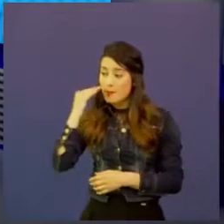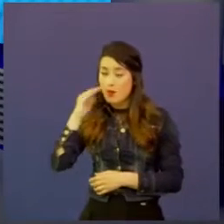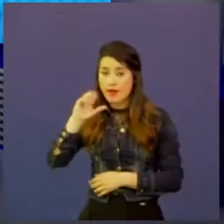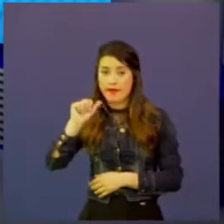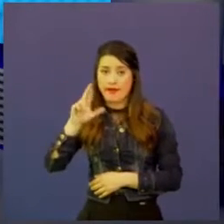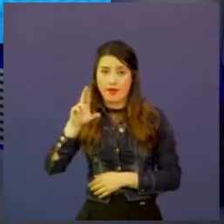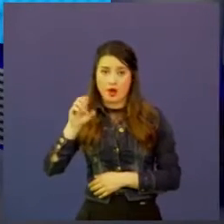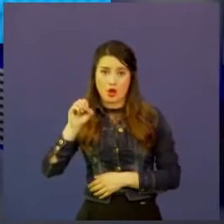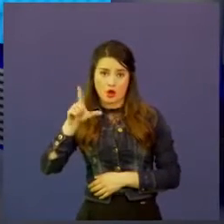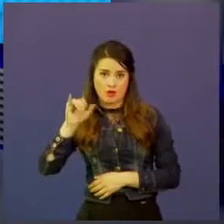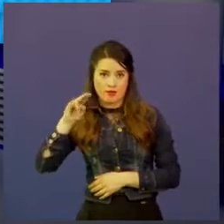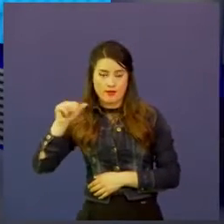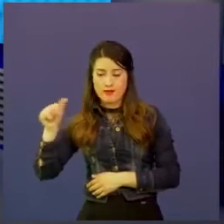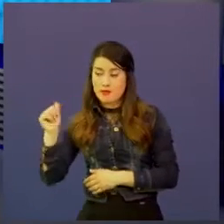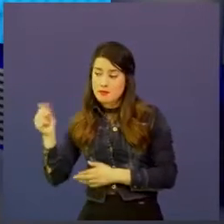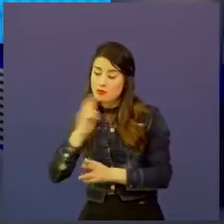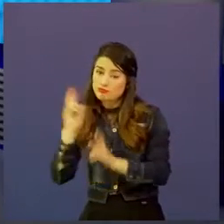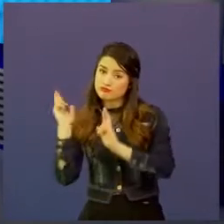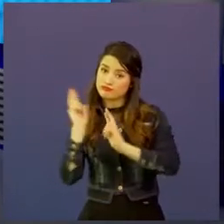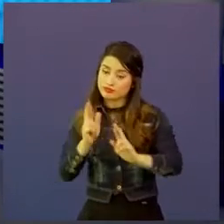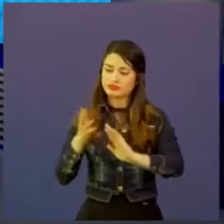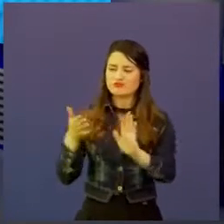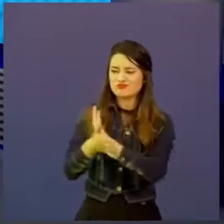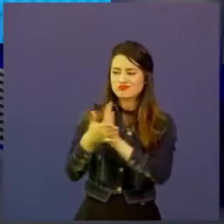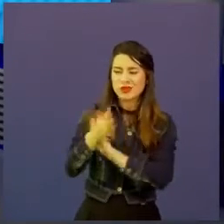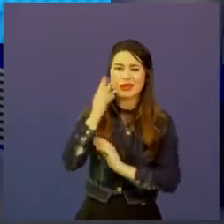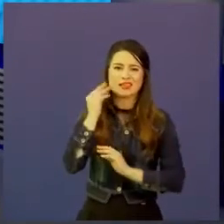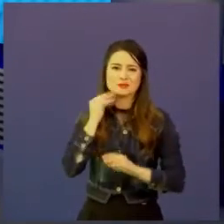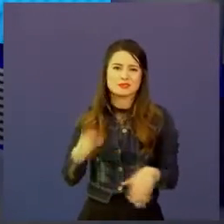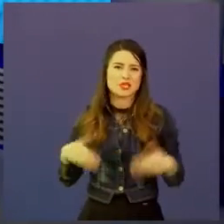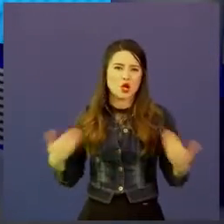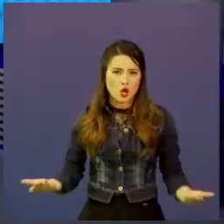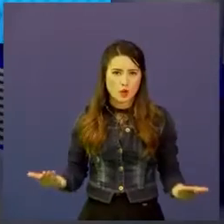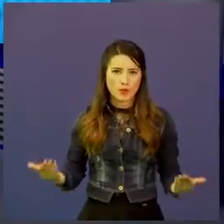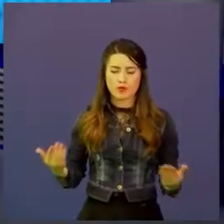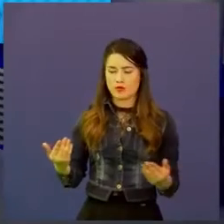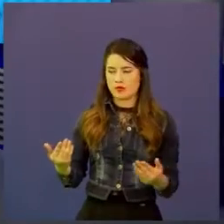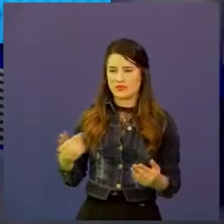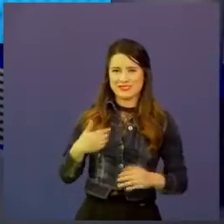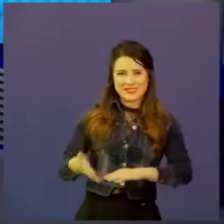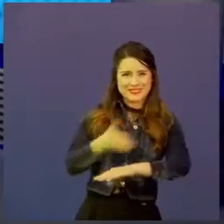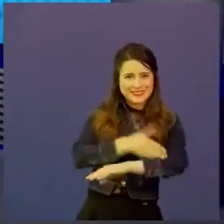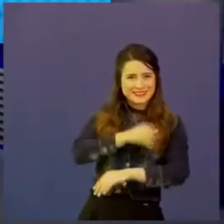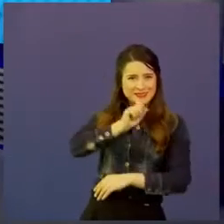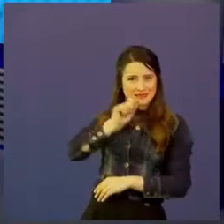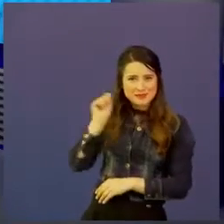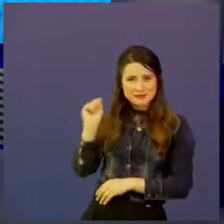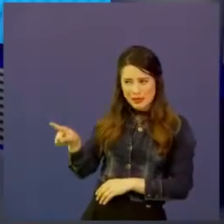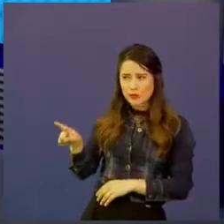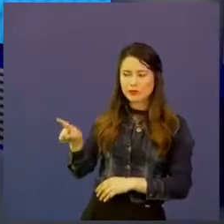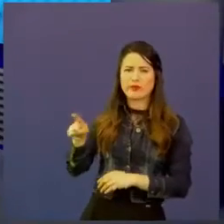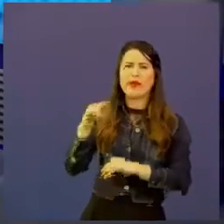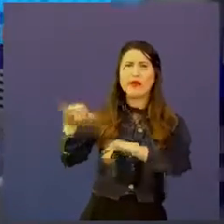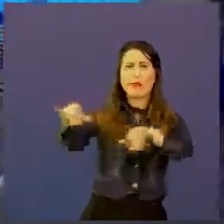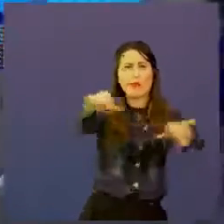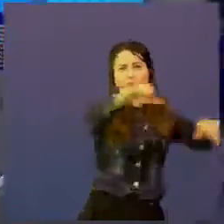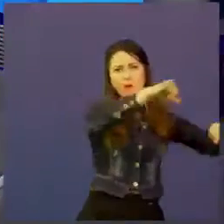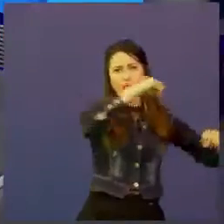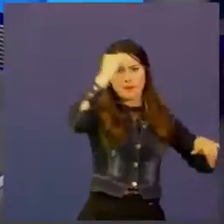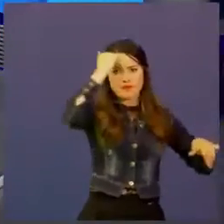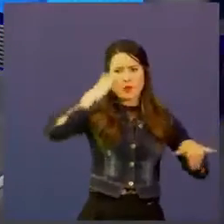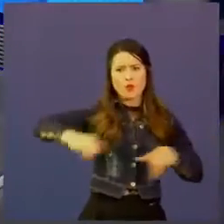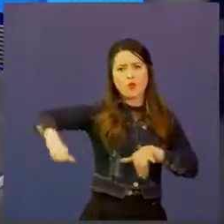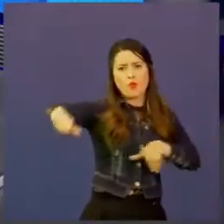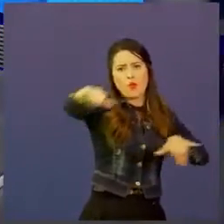poco de esta experiencia y sobre todo de cómo lo logramos, que estoy segura es la pregunta que nuestros docentes en todo el país tienen.